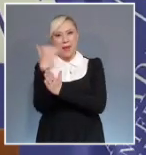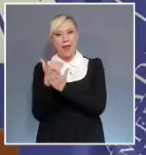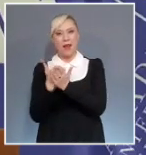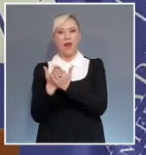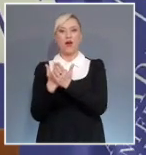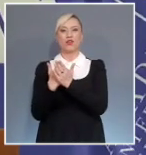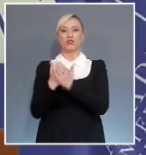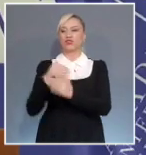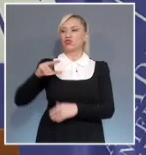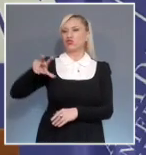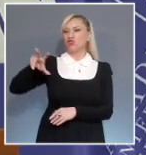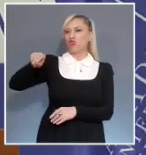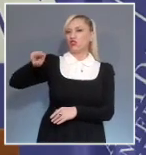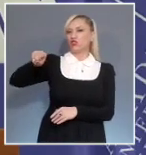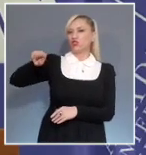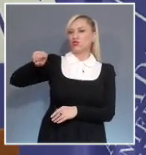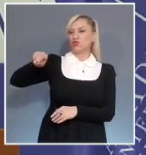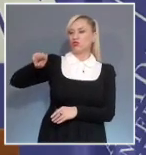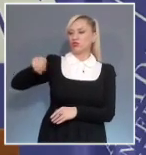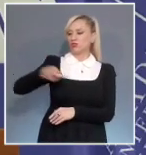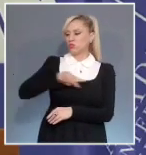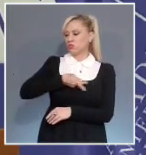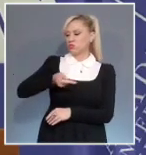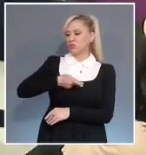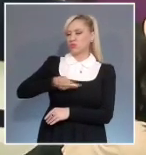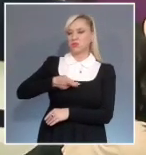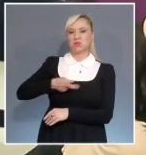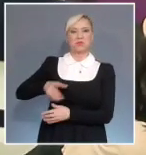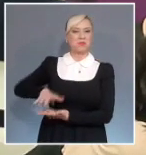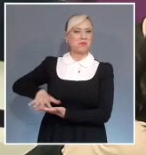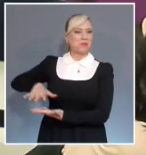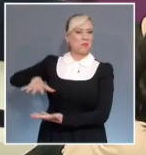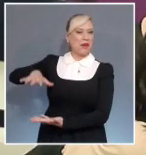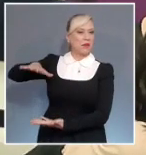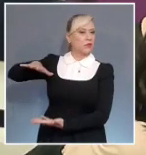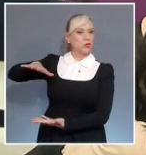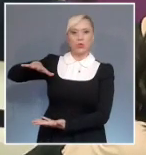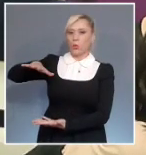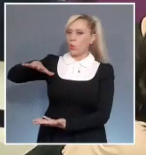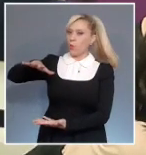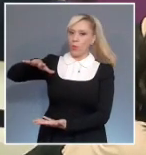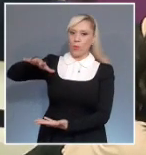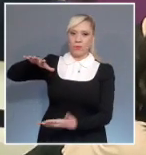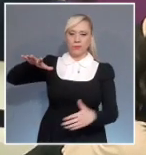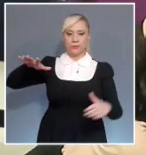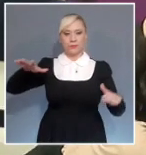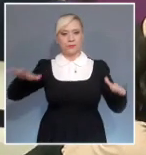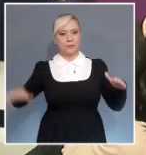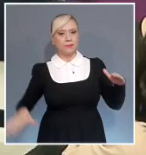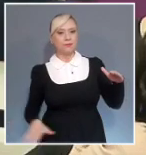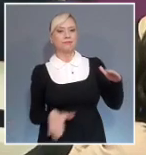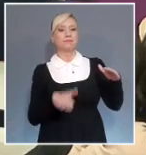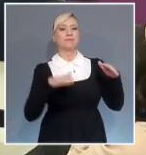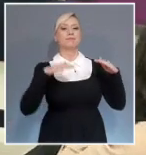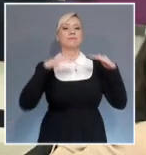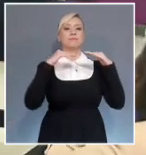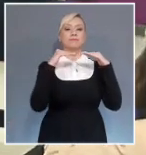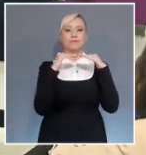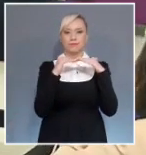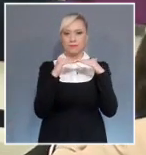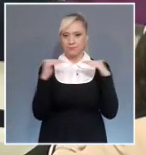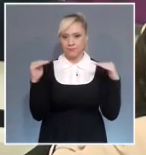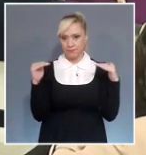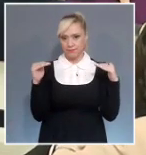desigualdad, de pobreza, de marginación. Señaló que se debe aspirar a una democracia en la que puedan